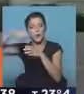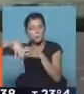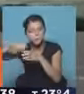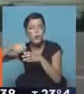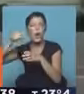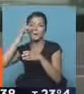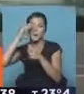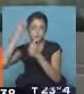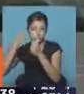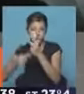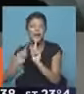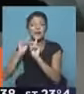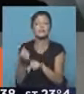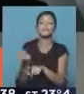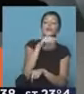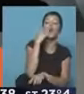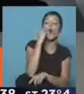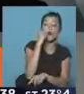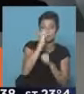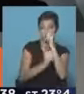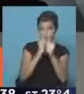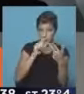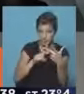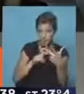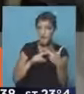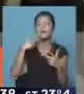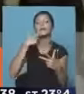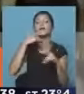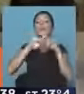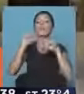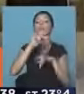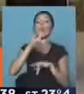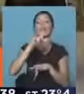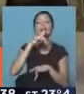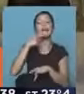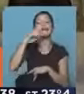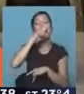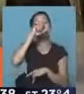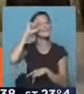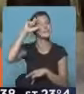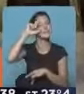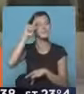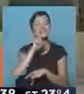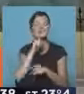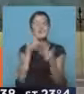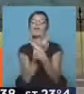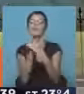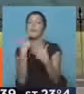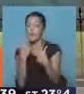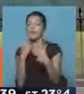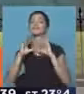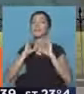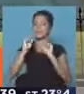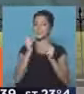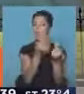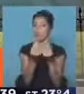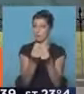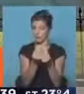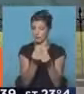y dos ejecutivos de wall street- thomas barrack y steven mnuchin para secretarios del tesoro y